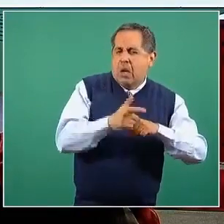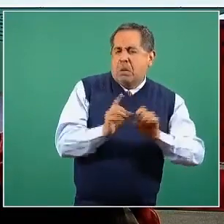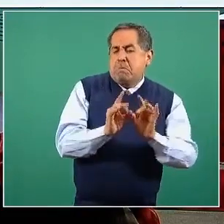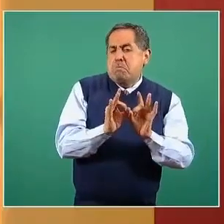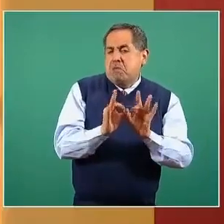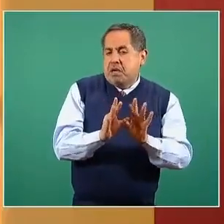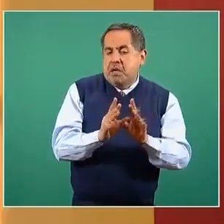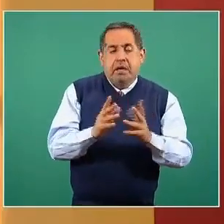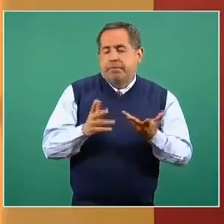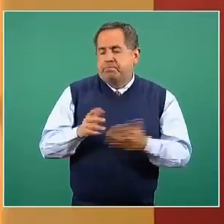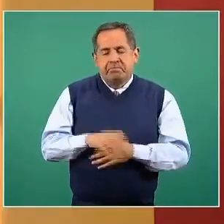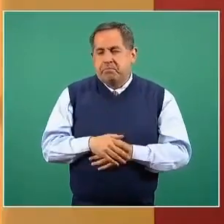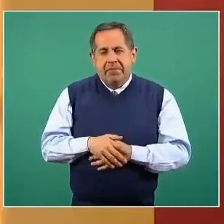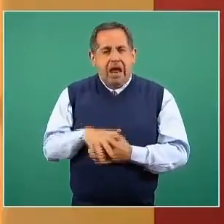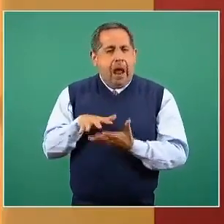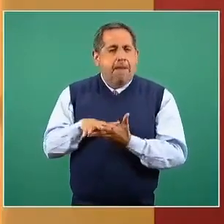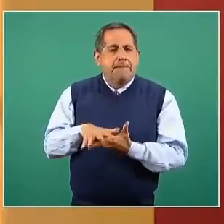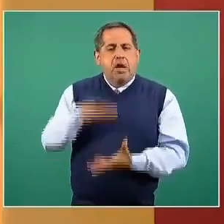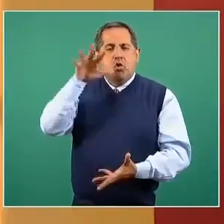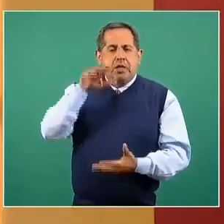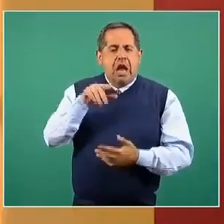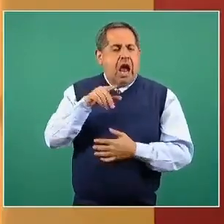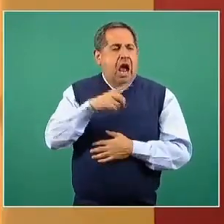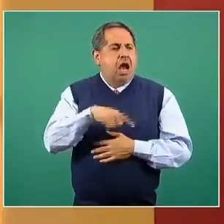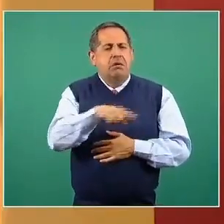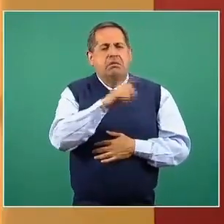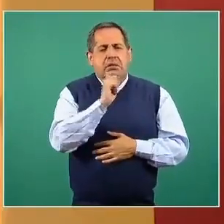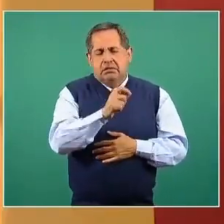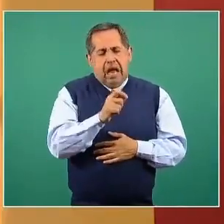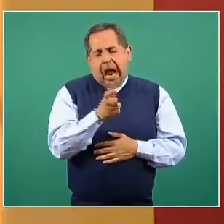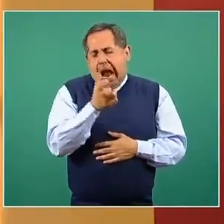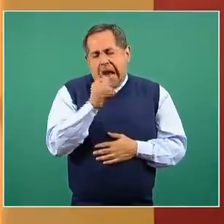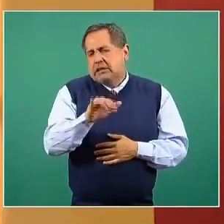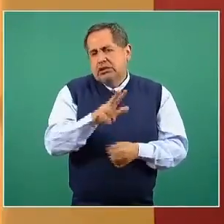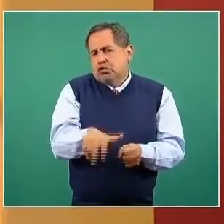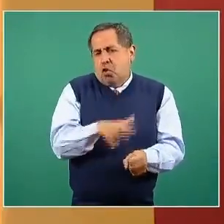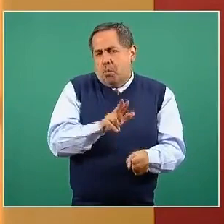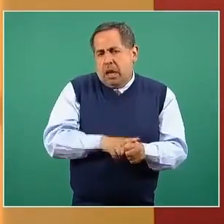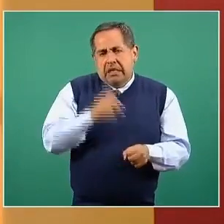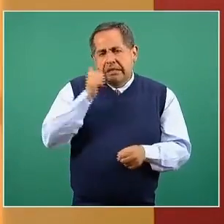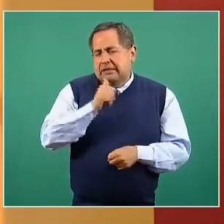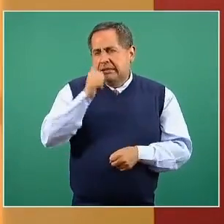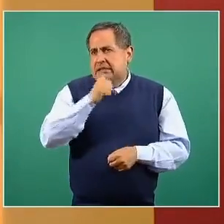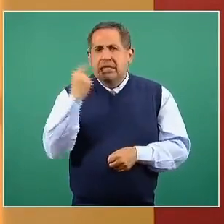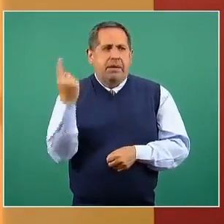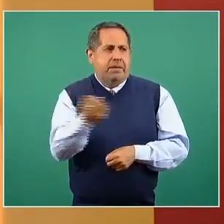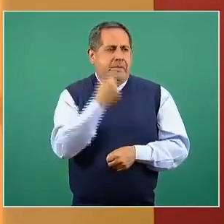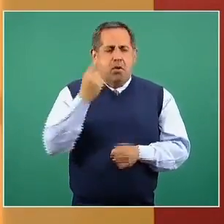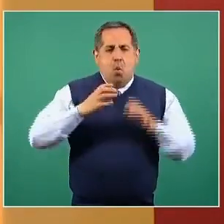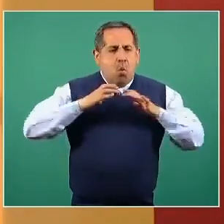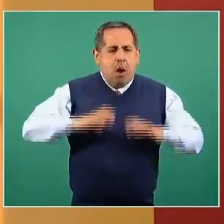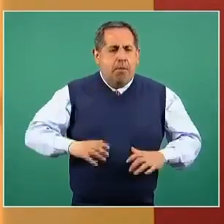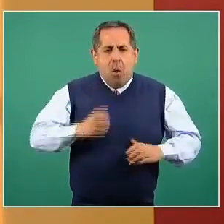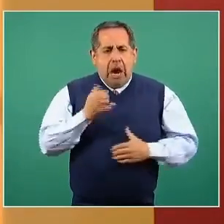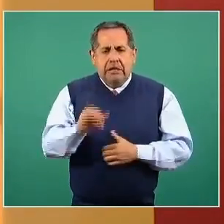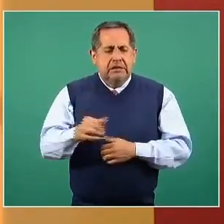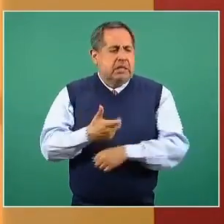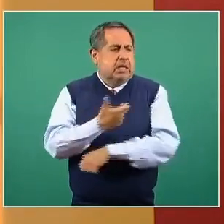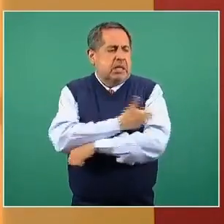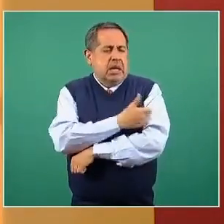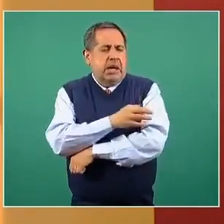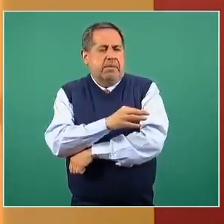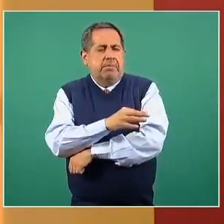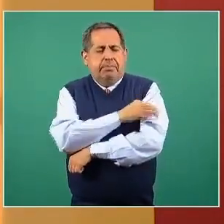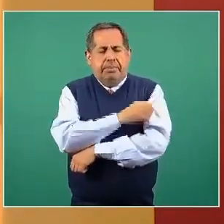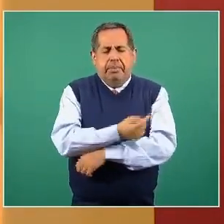de estos eventos son la respuesta esperable, natural, del organismo humano ante el hecho